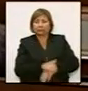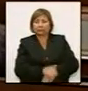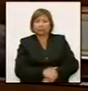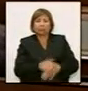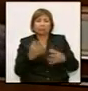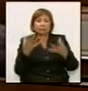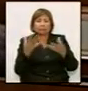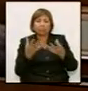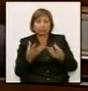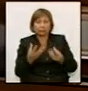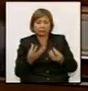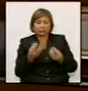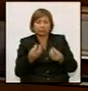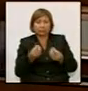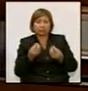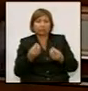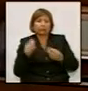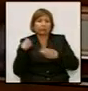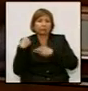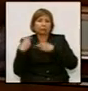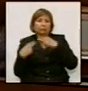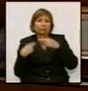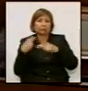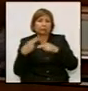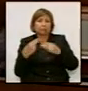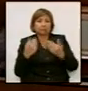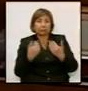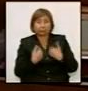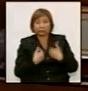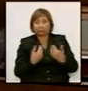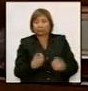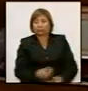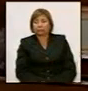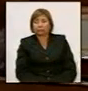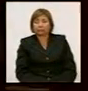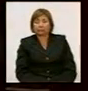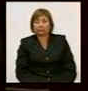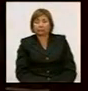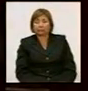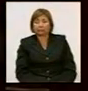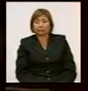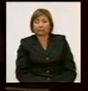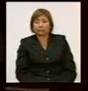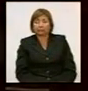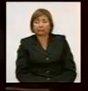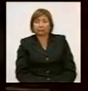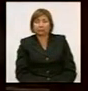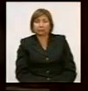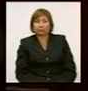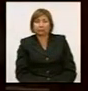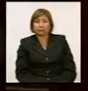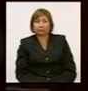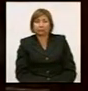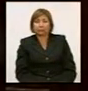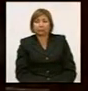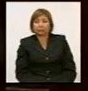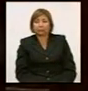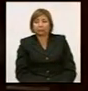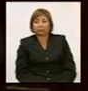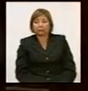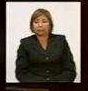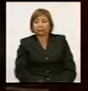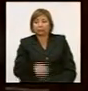absorber esta herencia que hemos tenido, la de los críticos, la del sí,